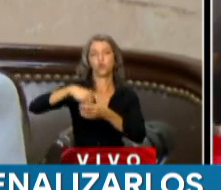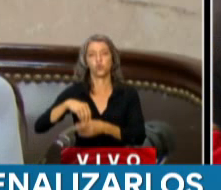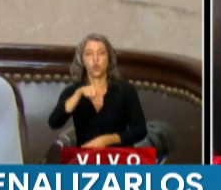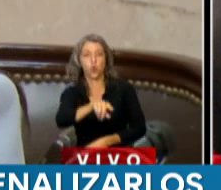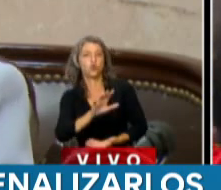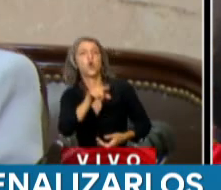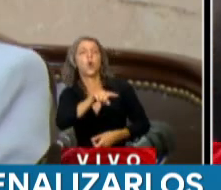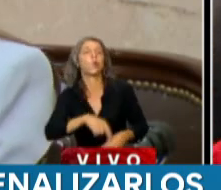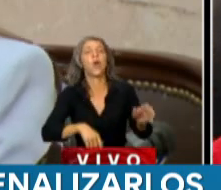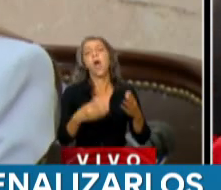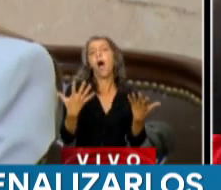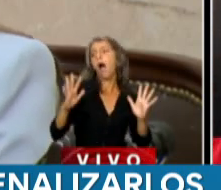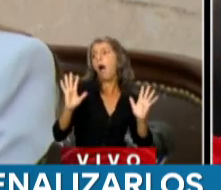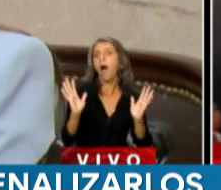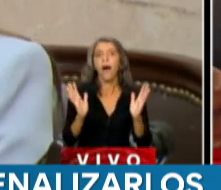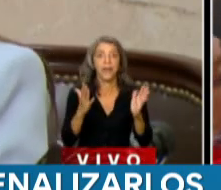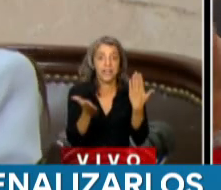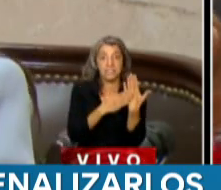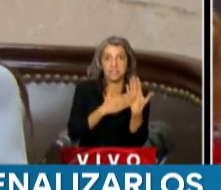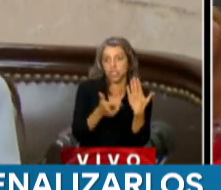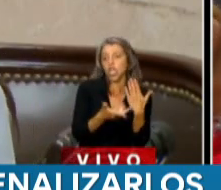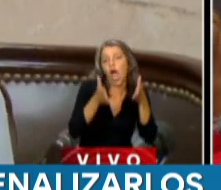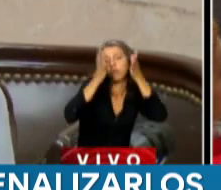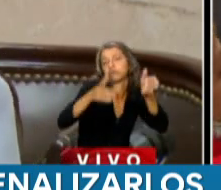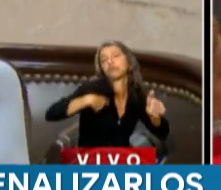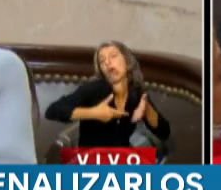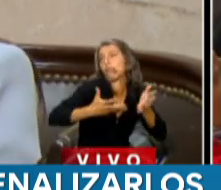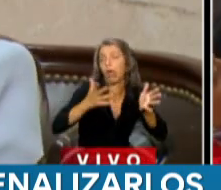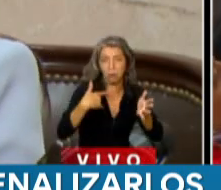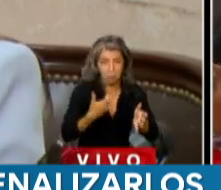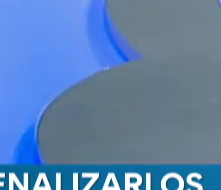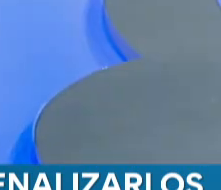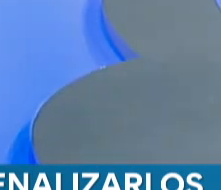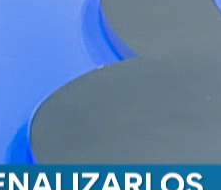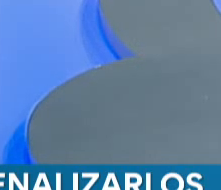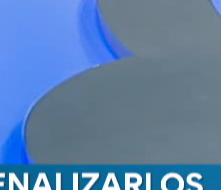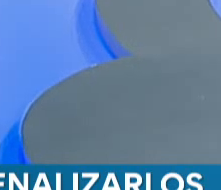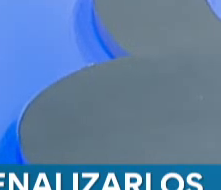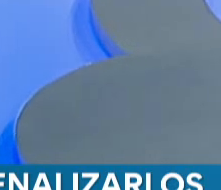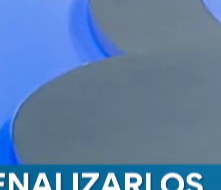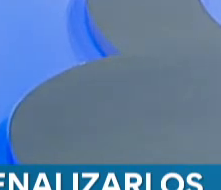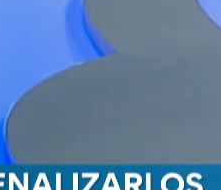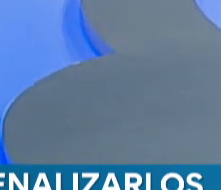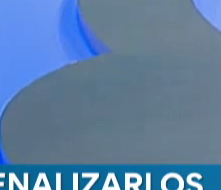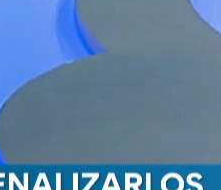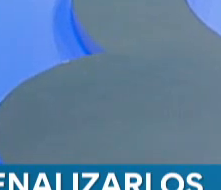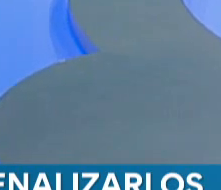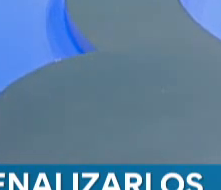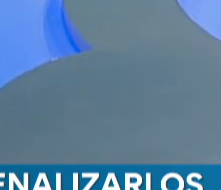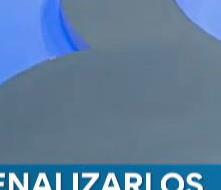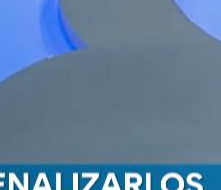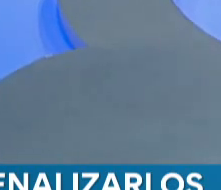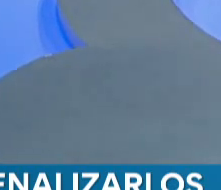proponemos, sean sancionados no con la prisión, sino con la inhabilitación en el cargo. Ahí va, Pedro. Es una iniciativa magnífica. Habría que pasarle la